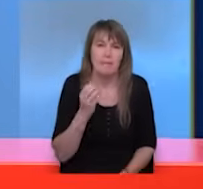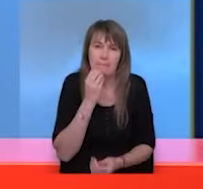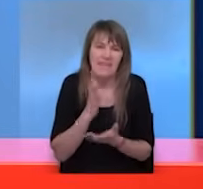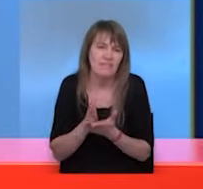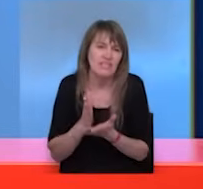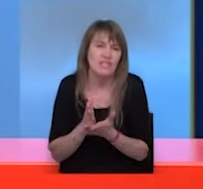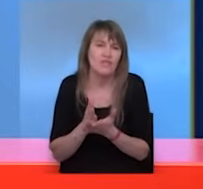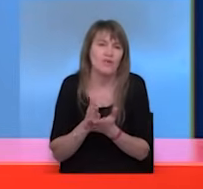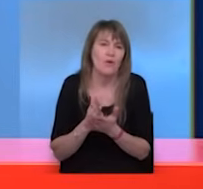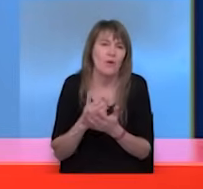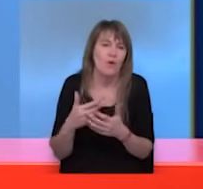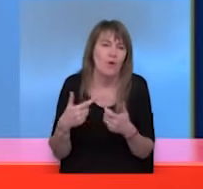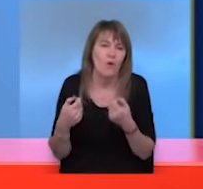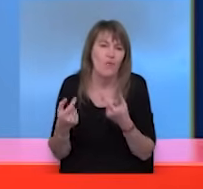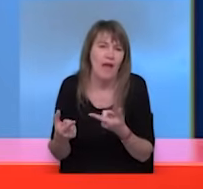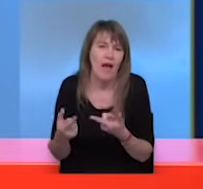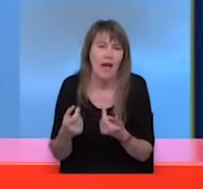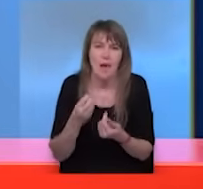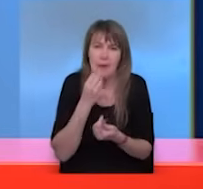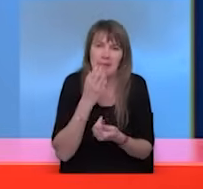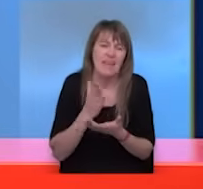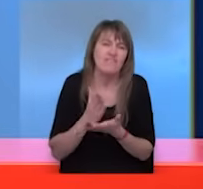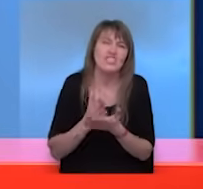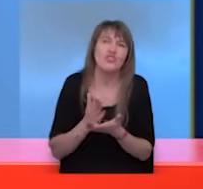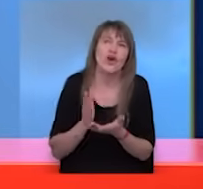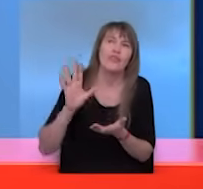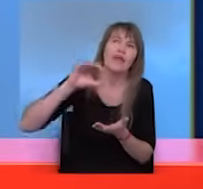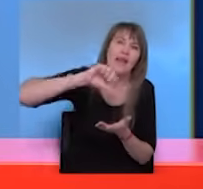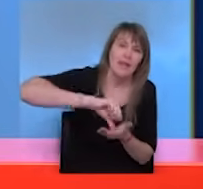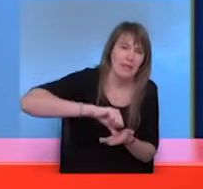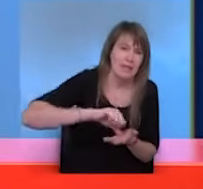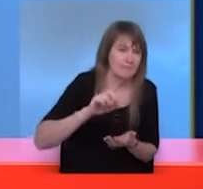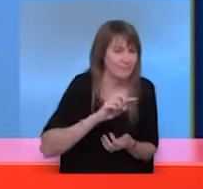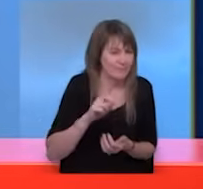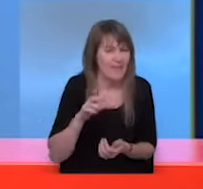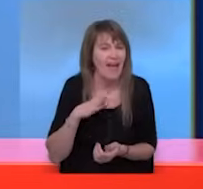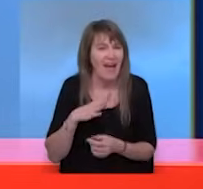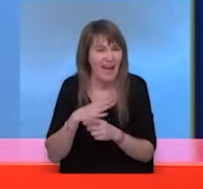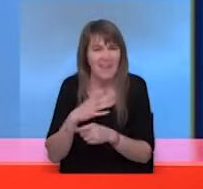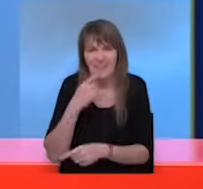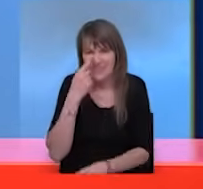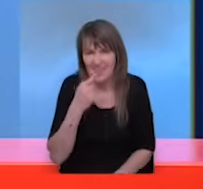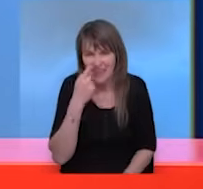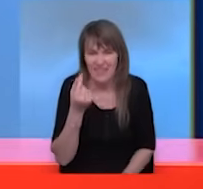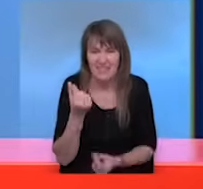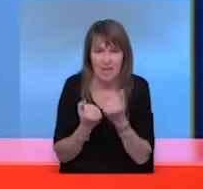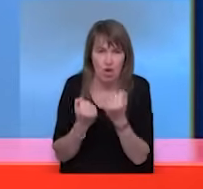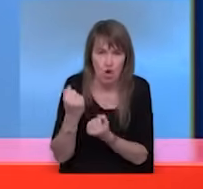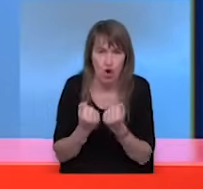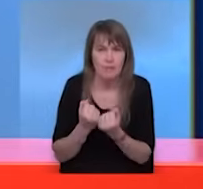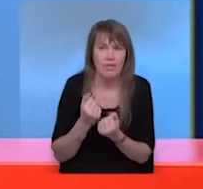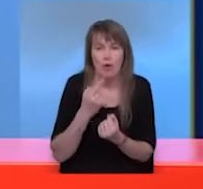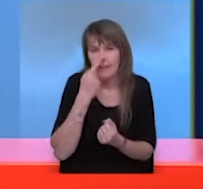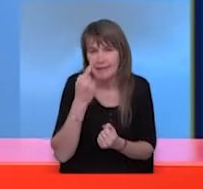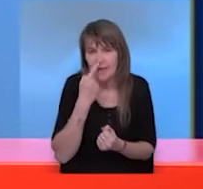de nunca son En beneficio de de la patria estas cosas no ahí hay unos intereses económicos y políticos que